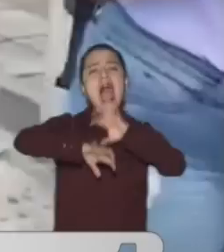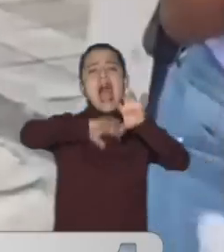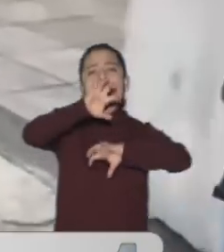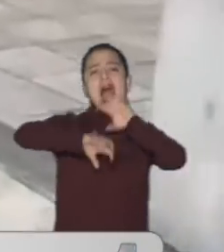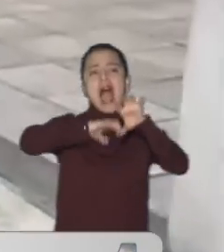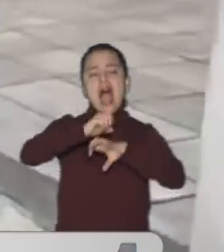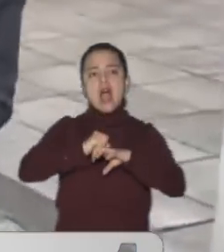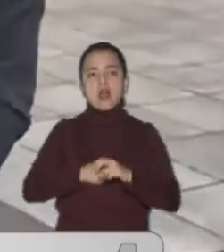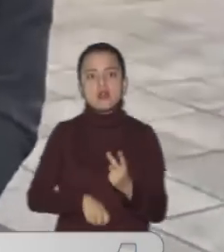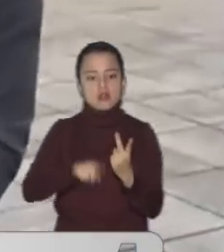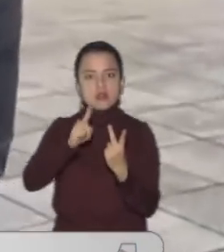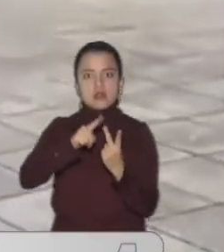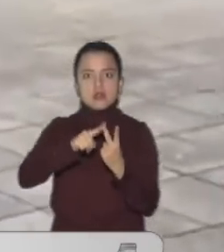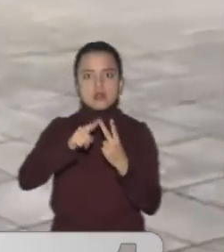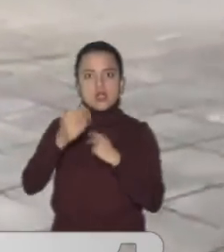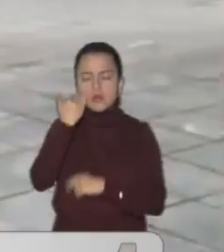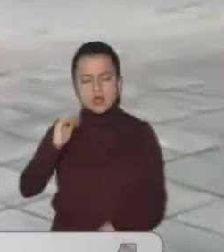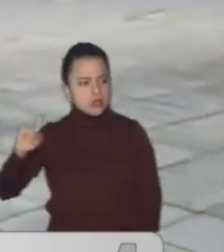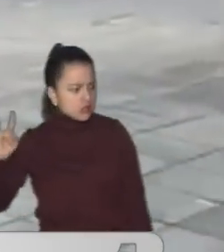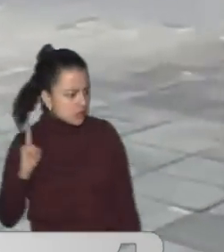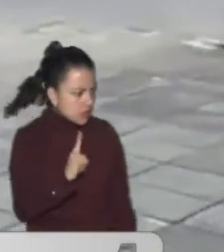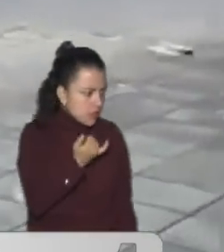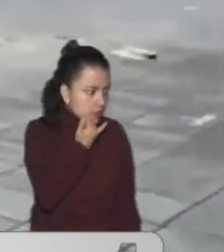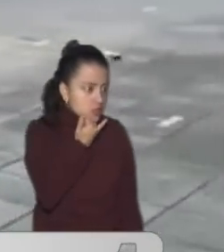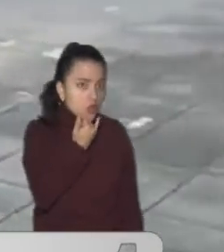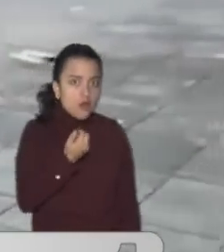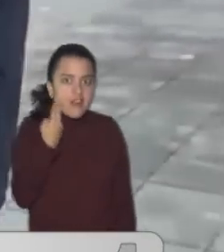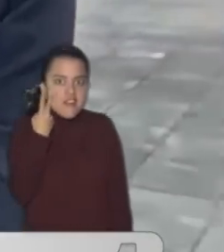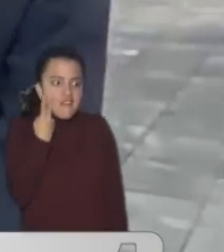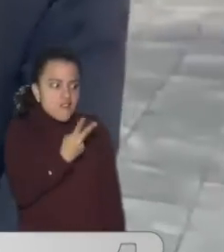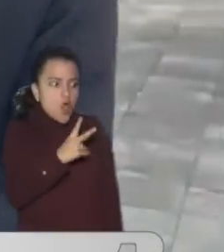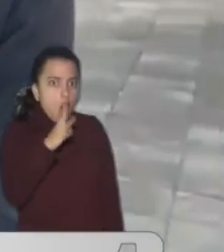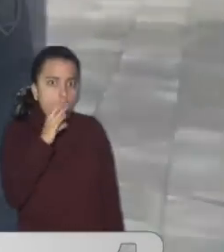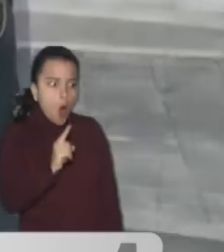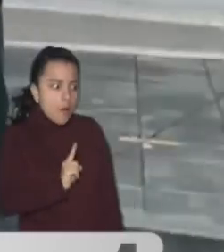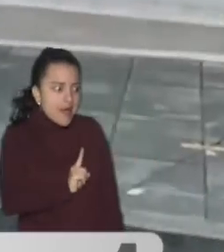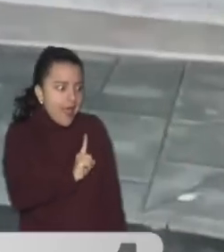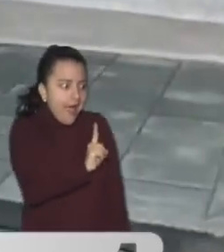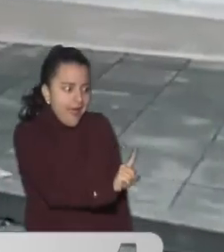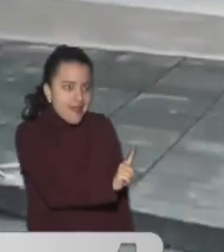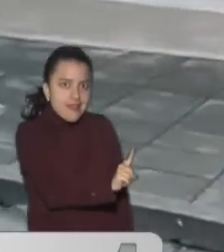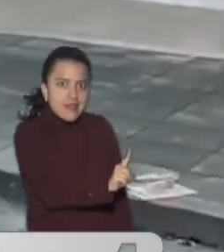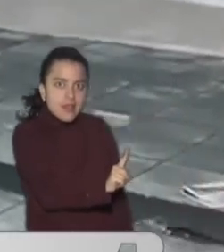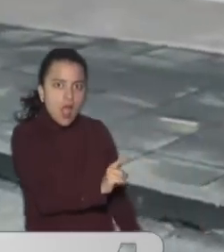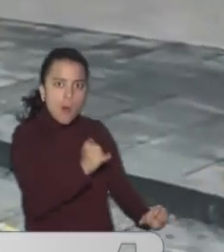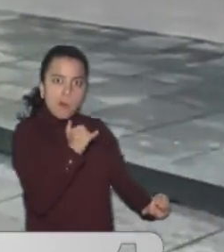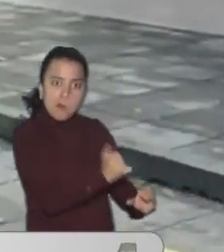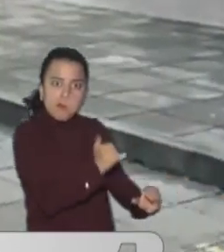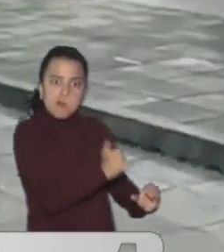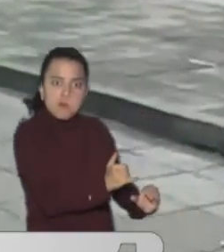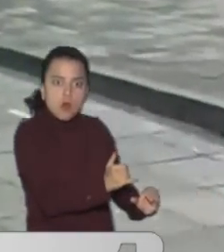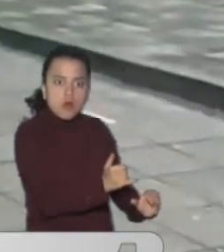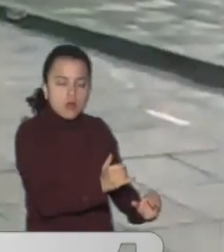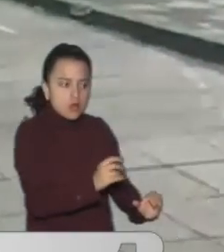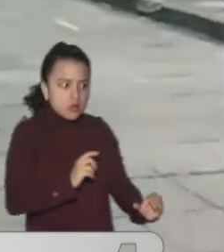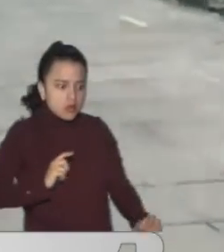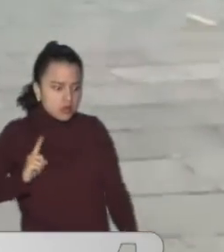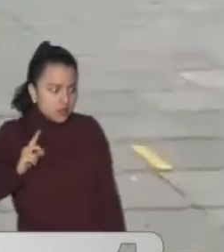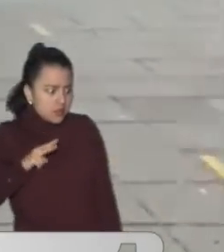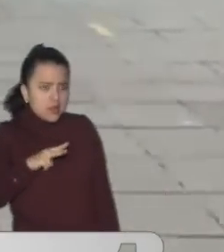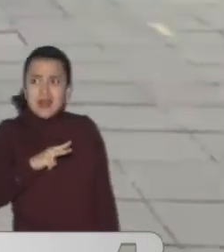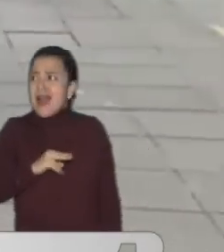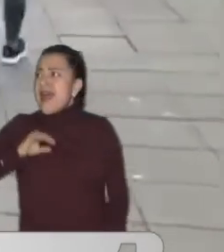finalmente logró poner a salvo a la niña. Luego este sujeto intentó huir de la vivienda, siendo detenido por la comunidad, la